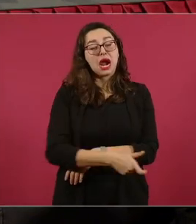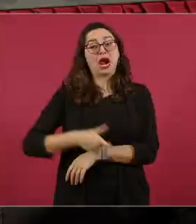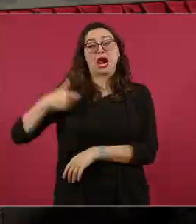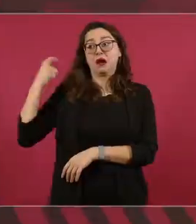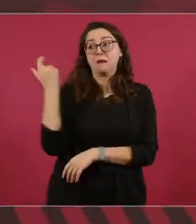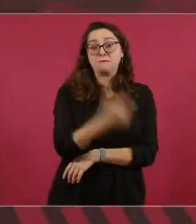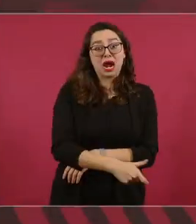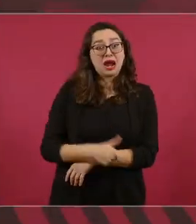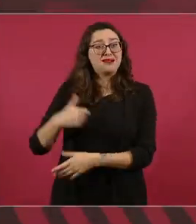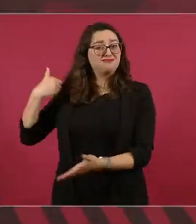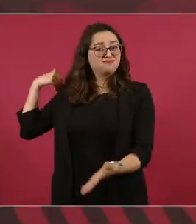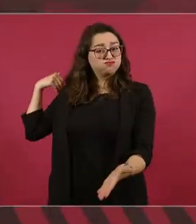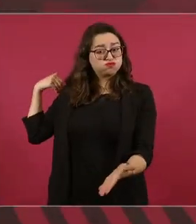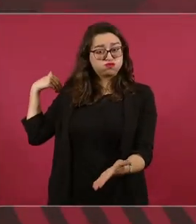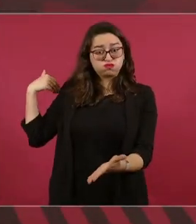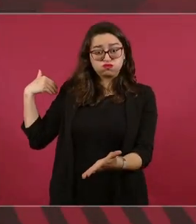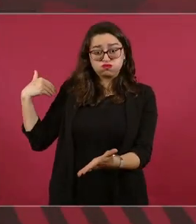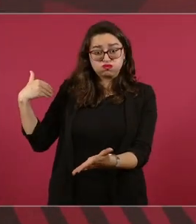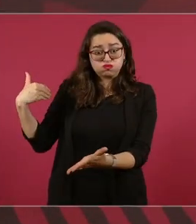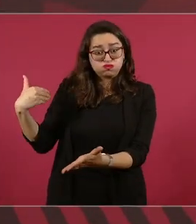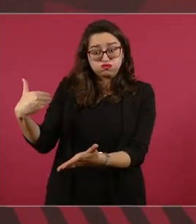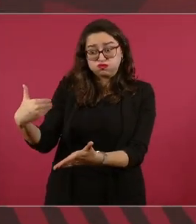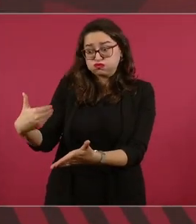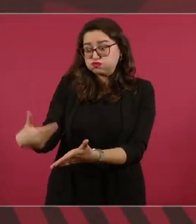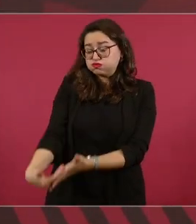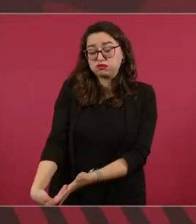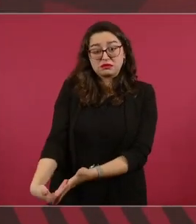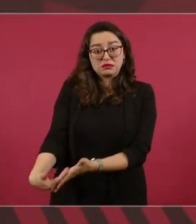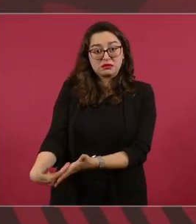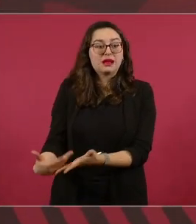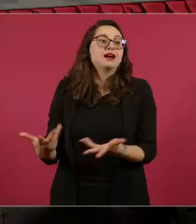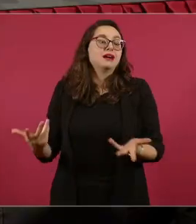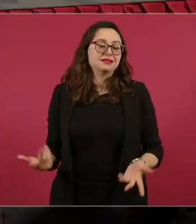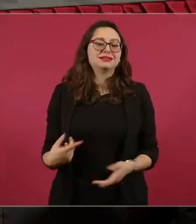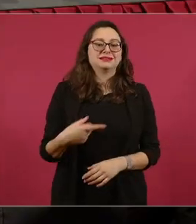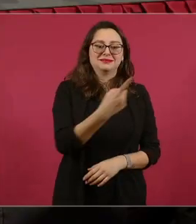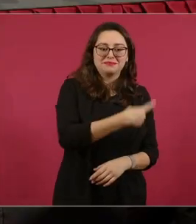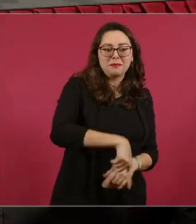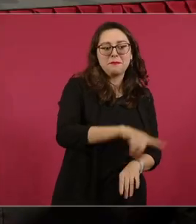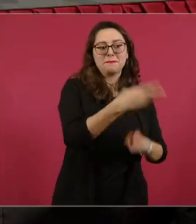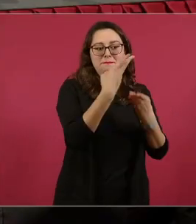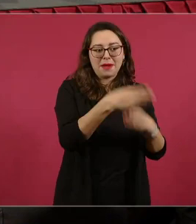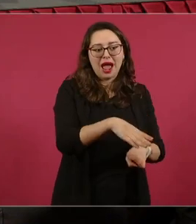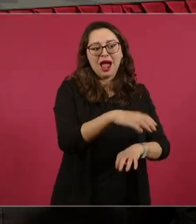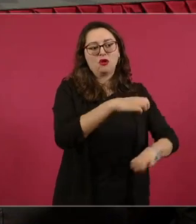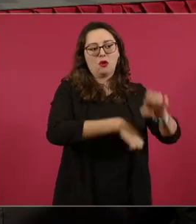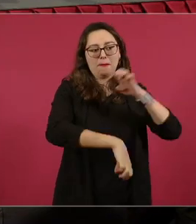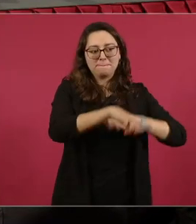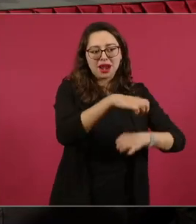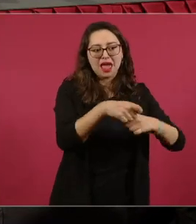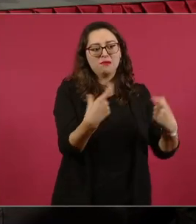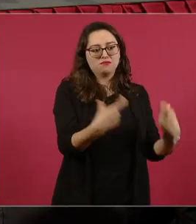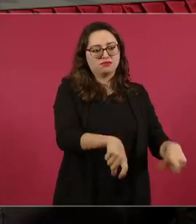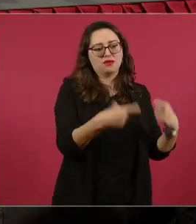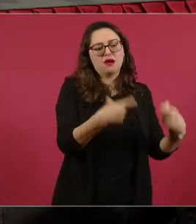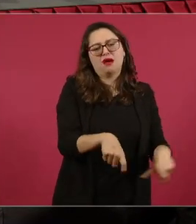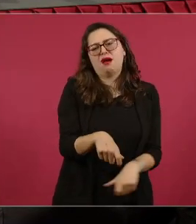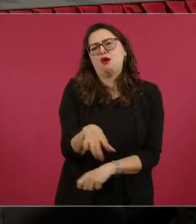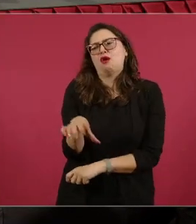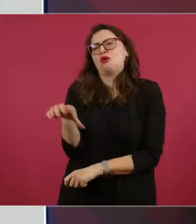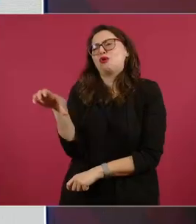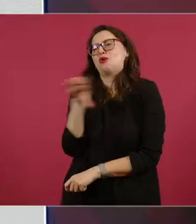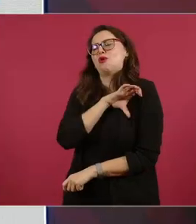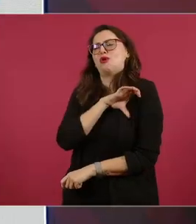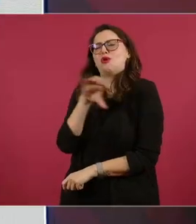Pero es el ídolo, claro, de las